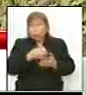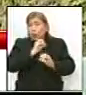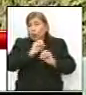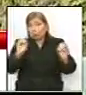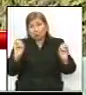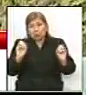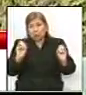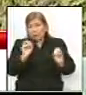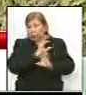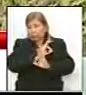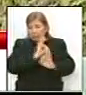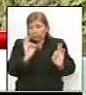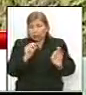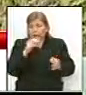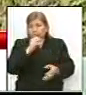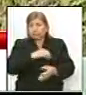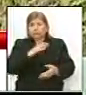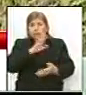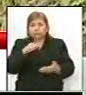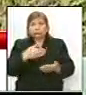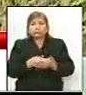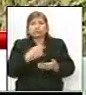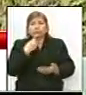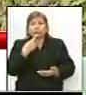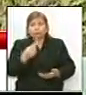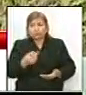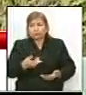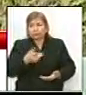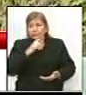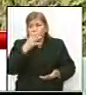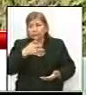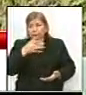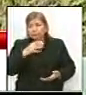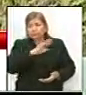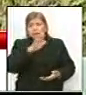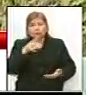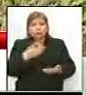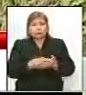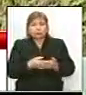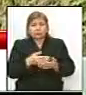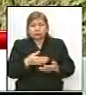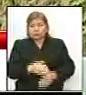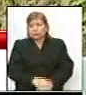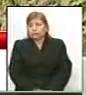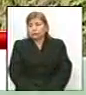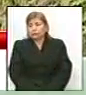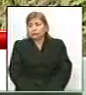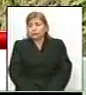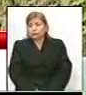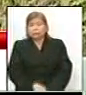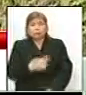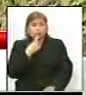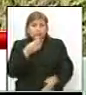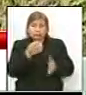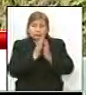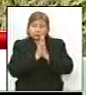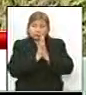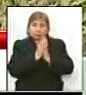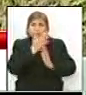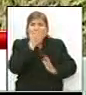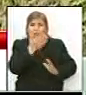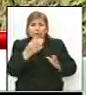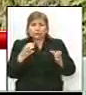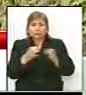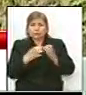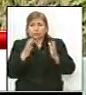mejor, Amataje beneficiaba Chonco Yuta, porque ya que hubo Cachcanarme y Yumami Chayabanco, hermanos. Chayat Ñujá, Mañacuima, señor